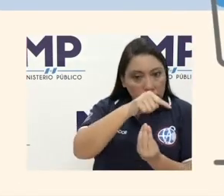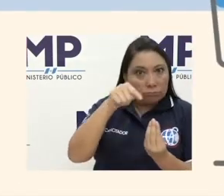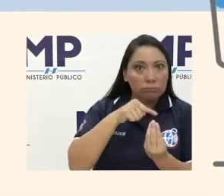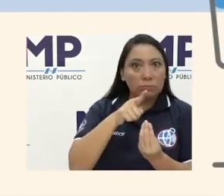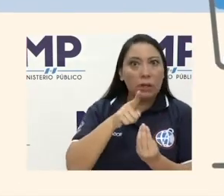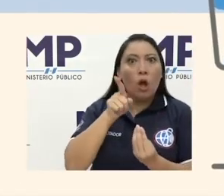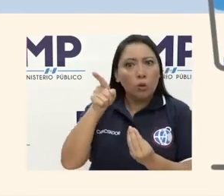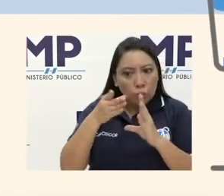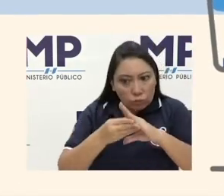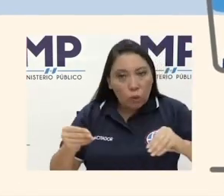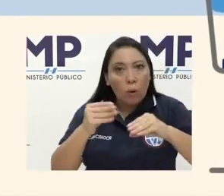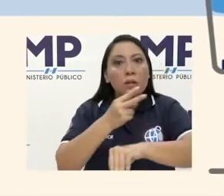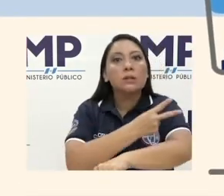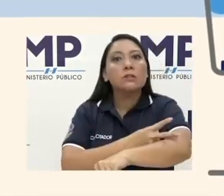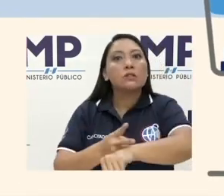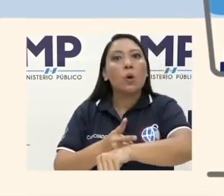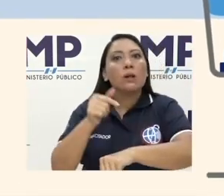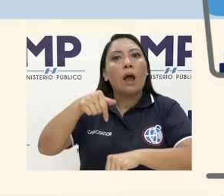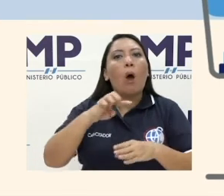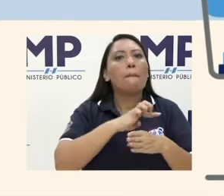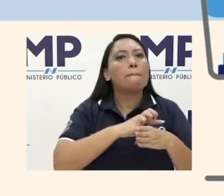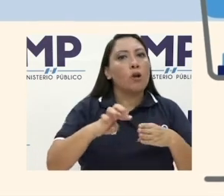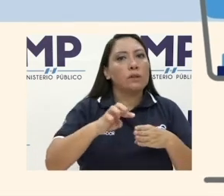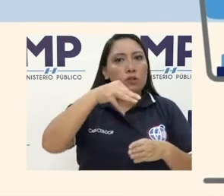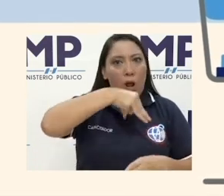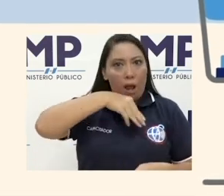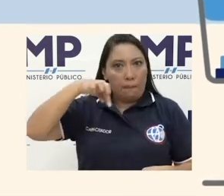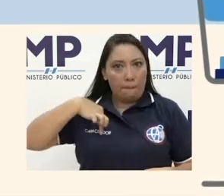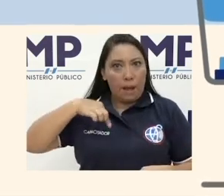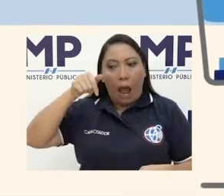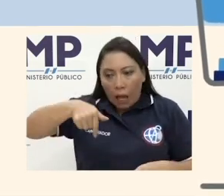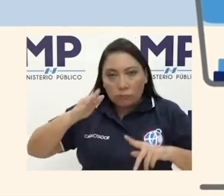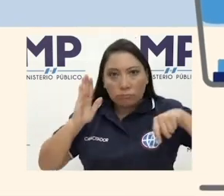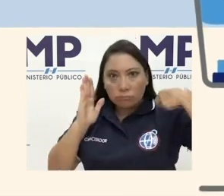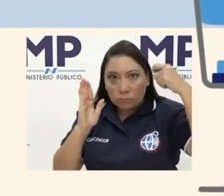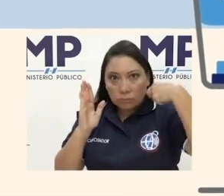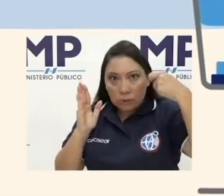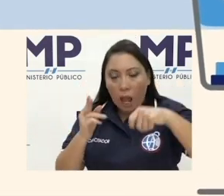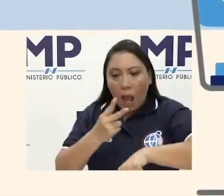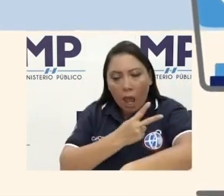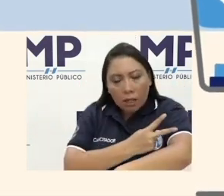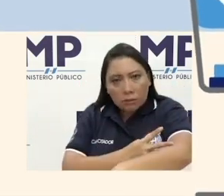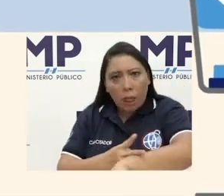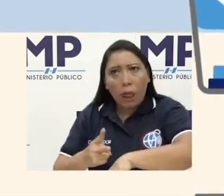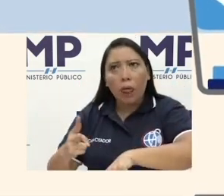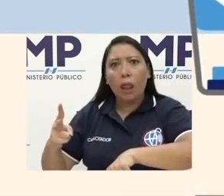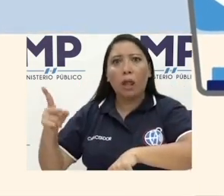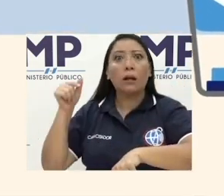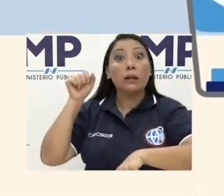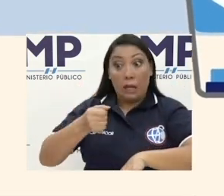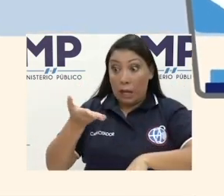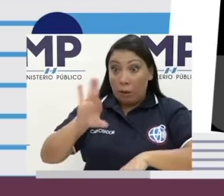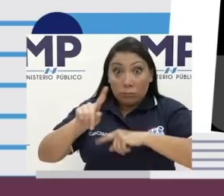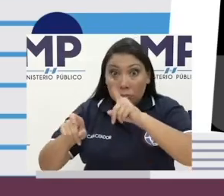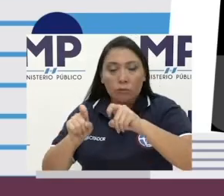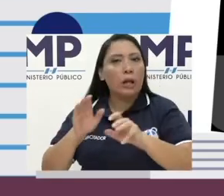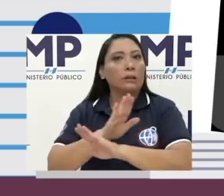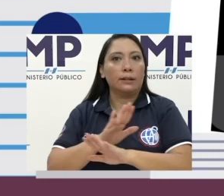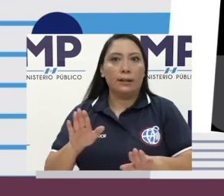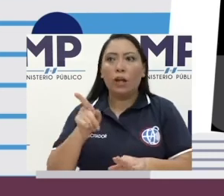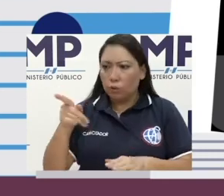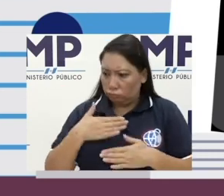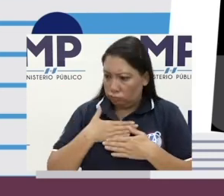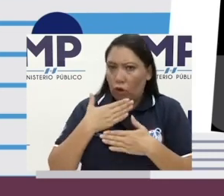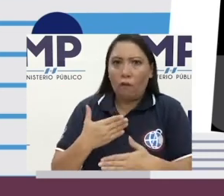ti. Podrás contar tu historia con profesionales del MP, donde te grabaremos para que ya no volvamos a preguntarte.